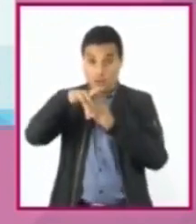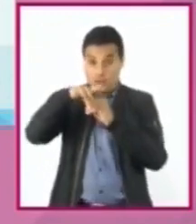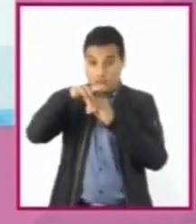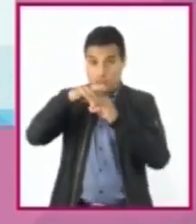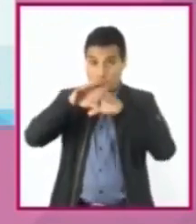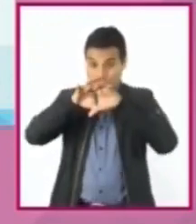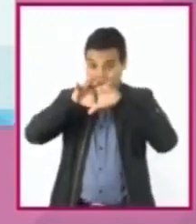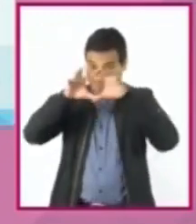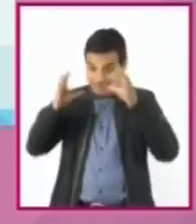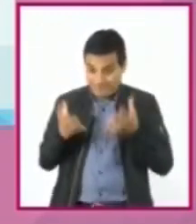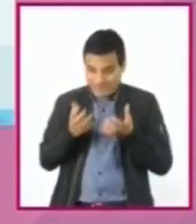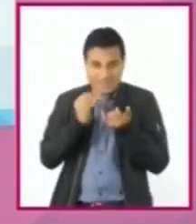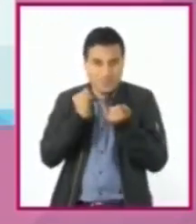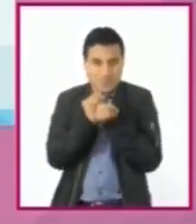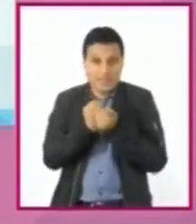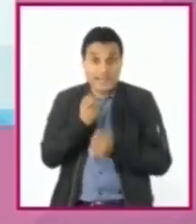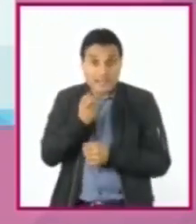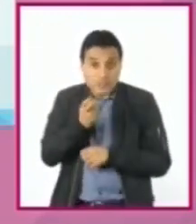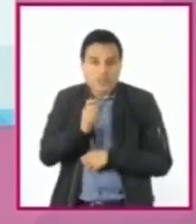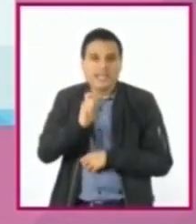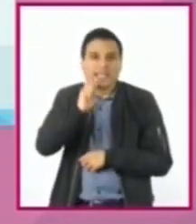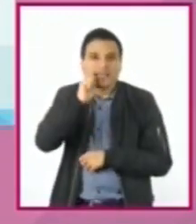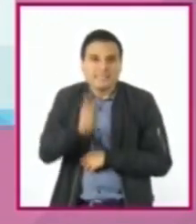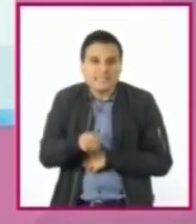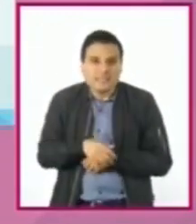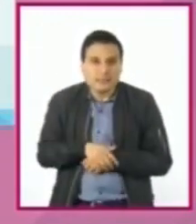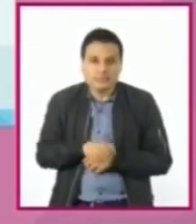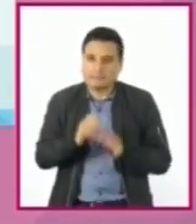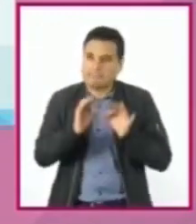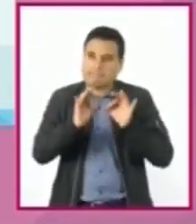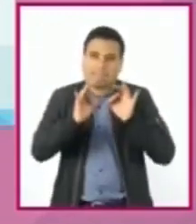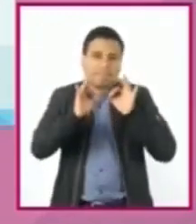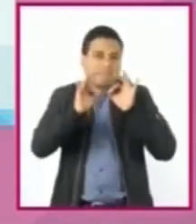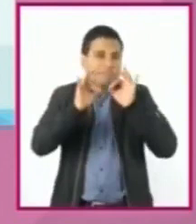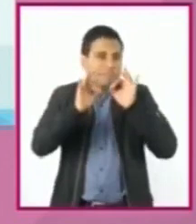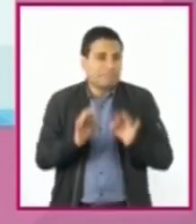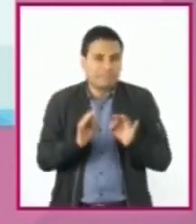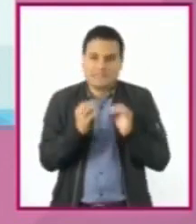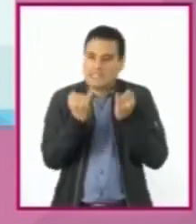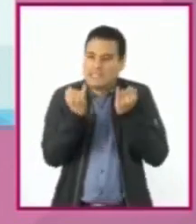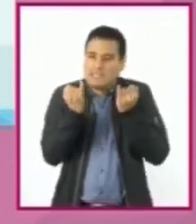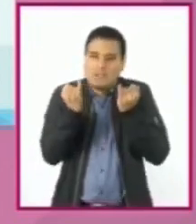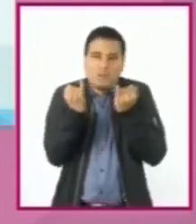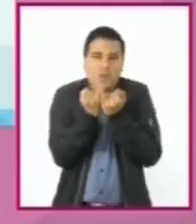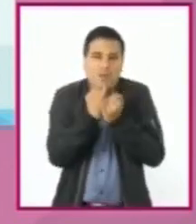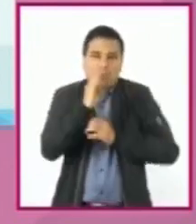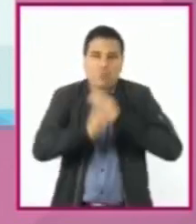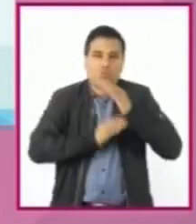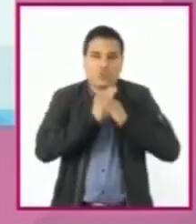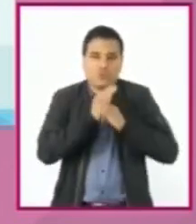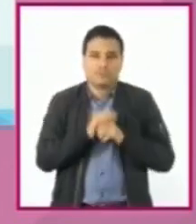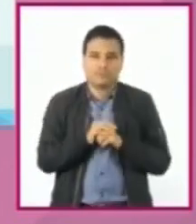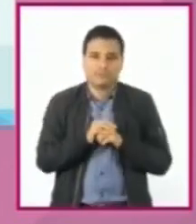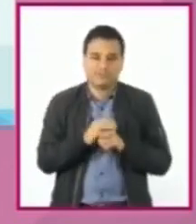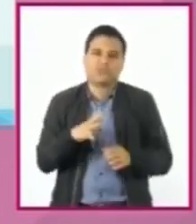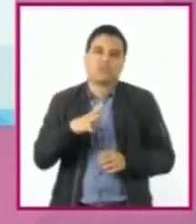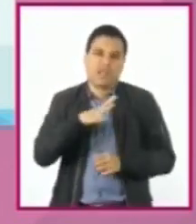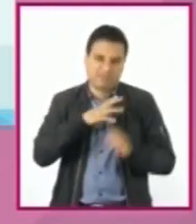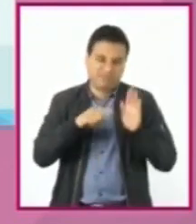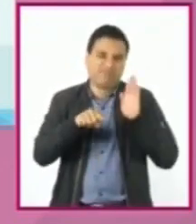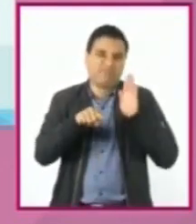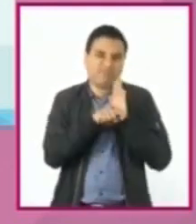presenta, es considerado la representación perfecta de la Tierra, aunque tiene ciertas desventajas.